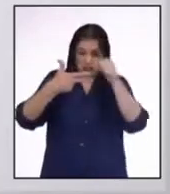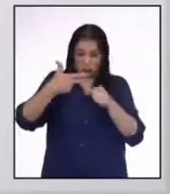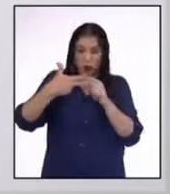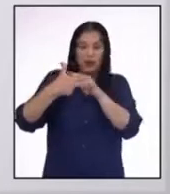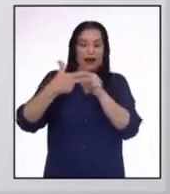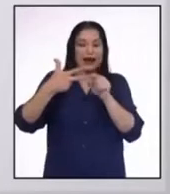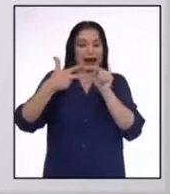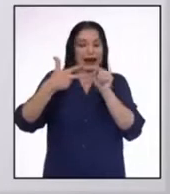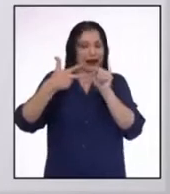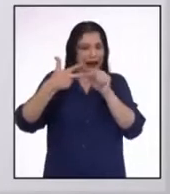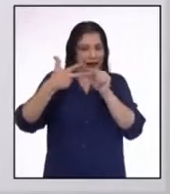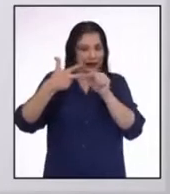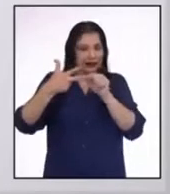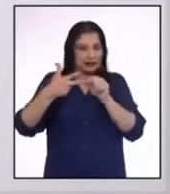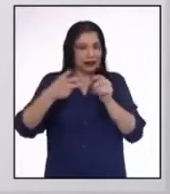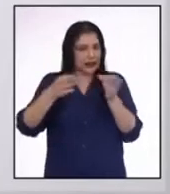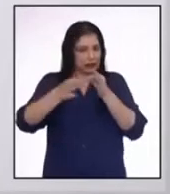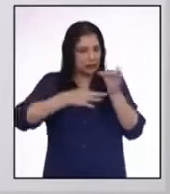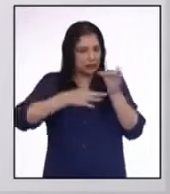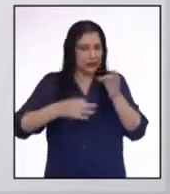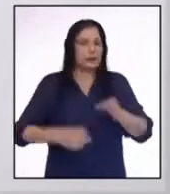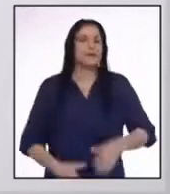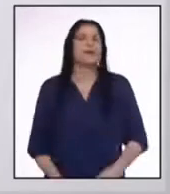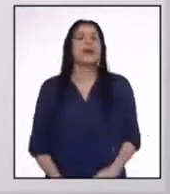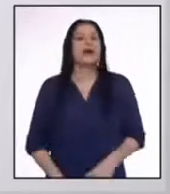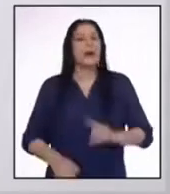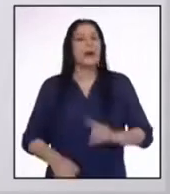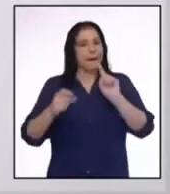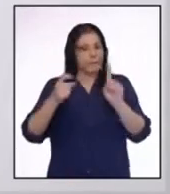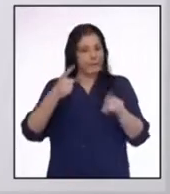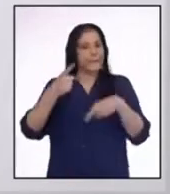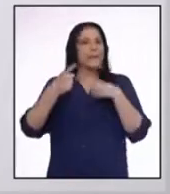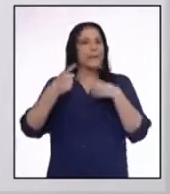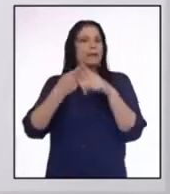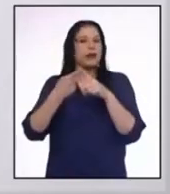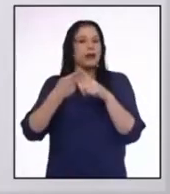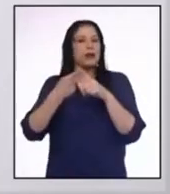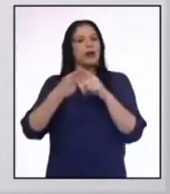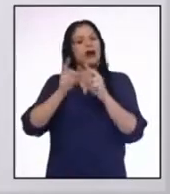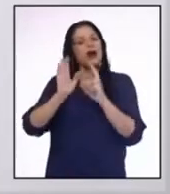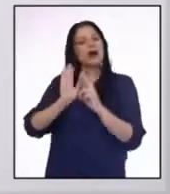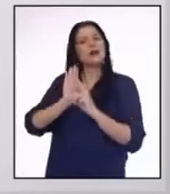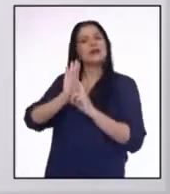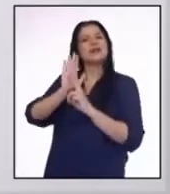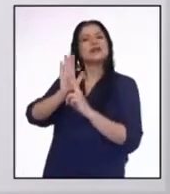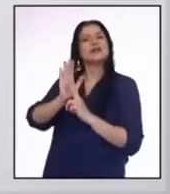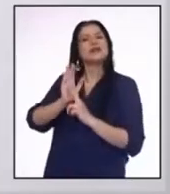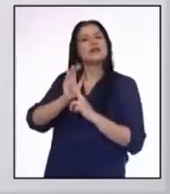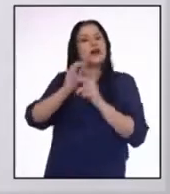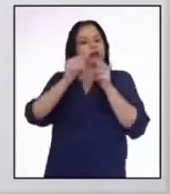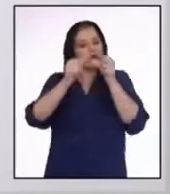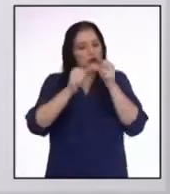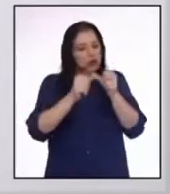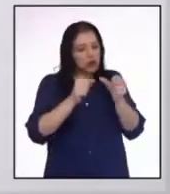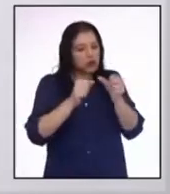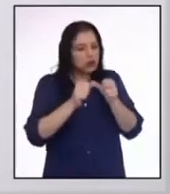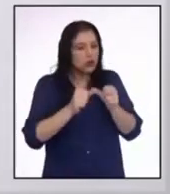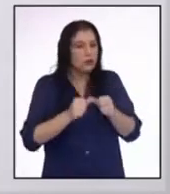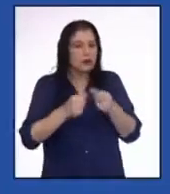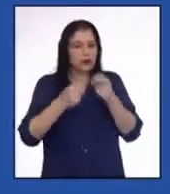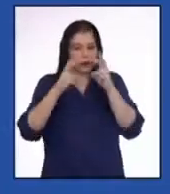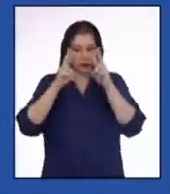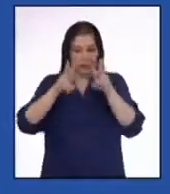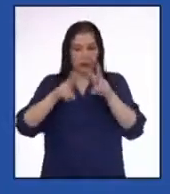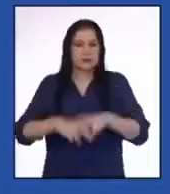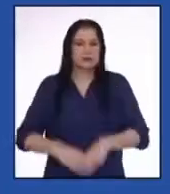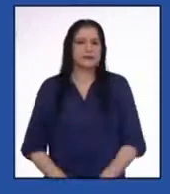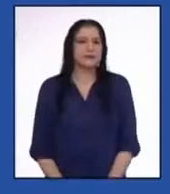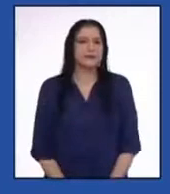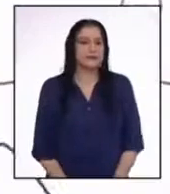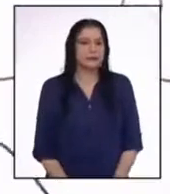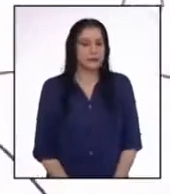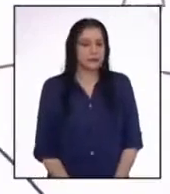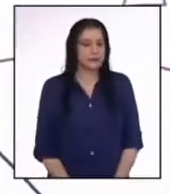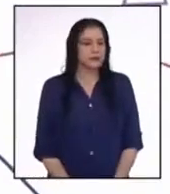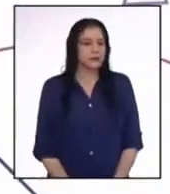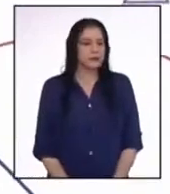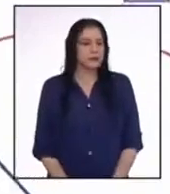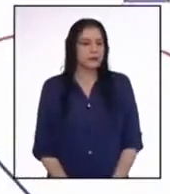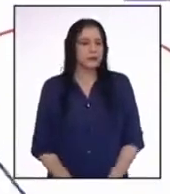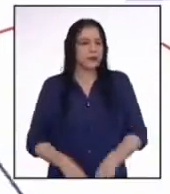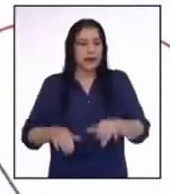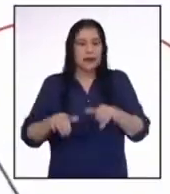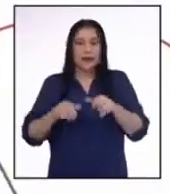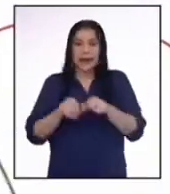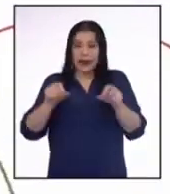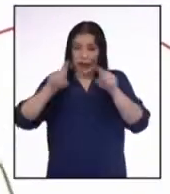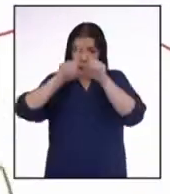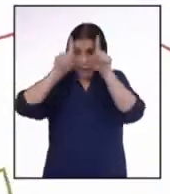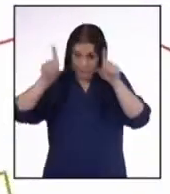escala que estudiamos hace un momento. Primero, representamos los datos que has dicho de la siguiente manera. La medida